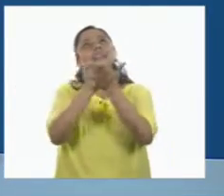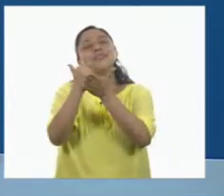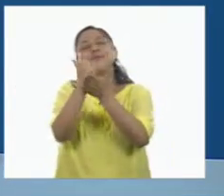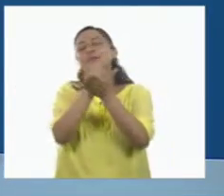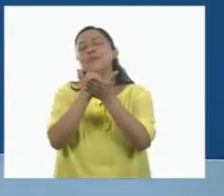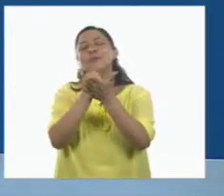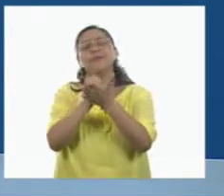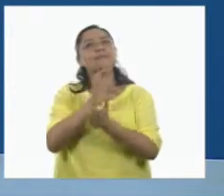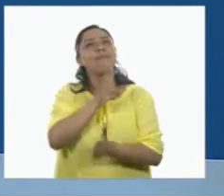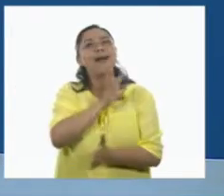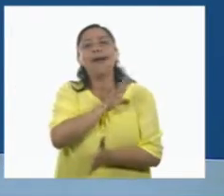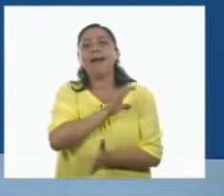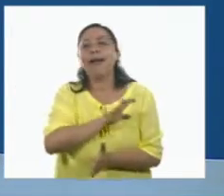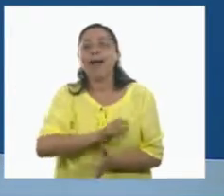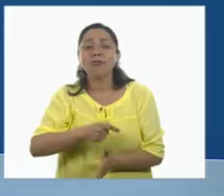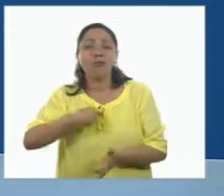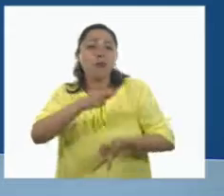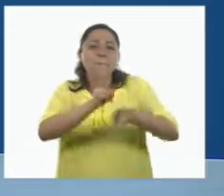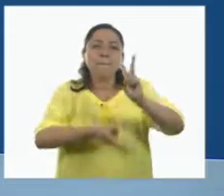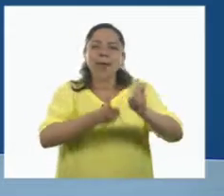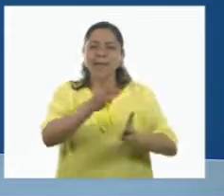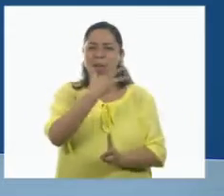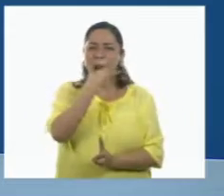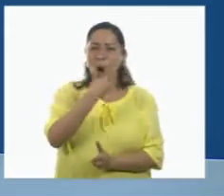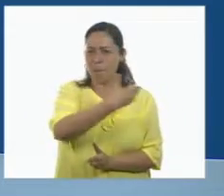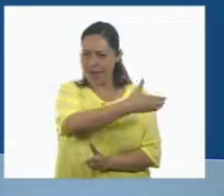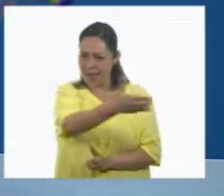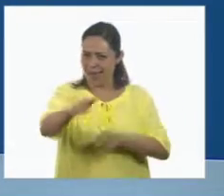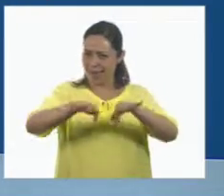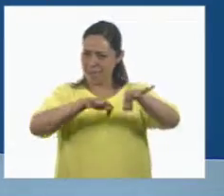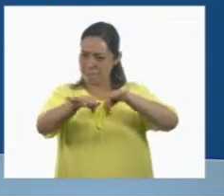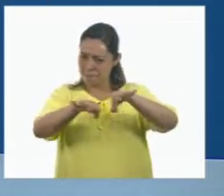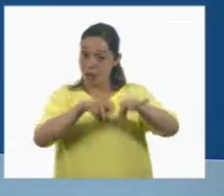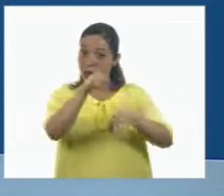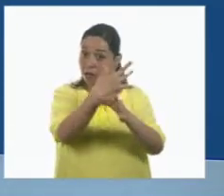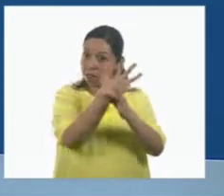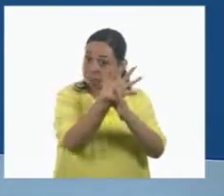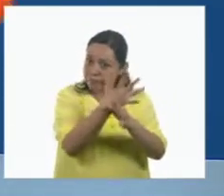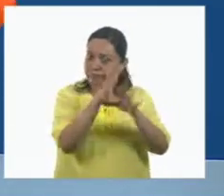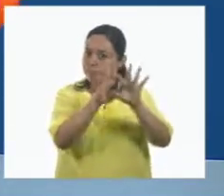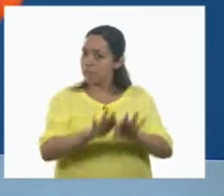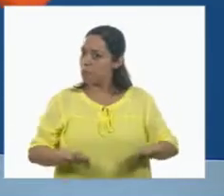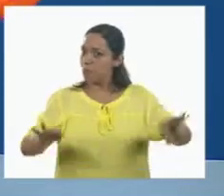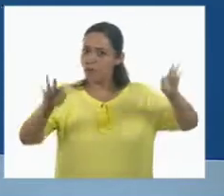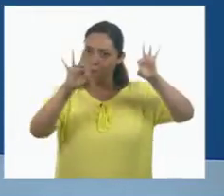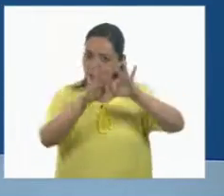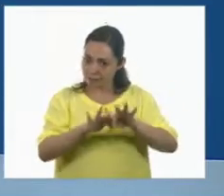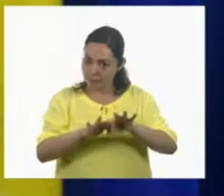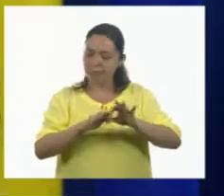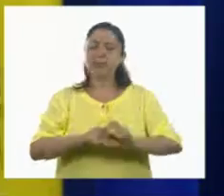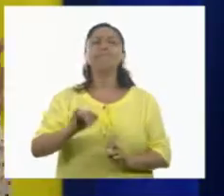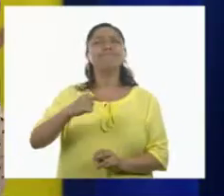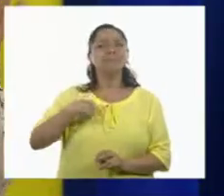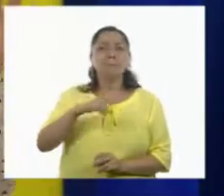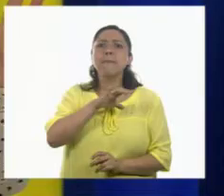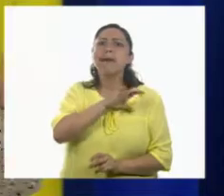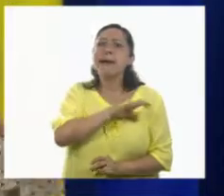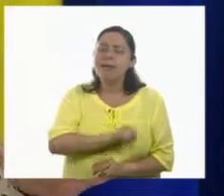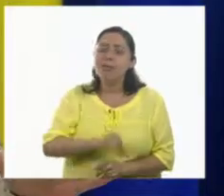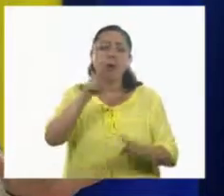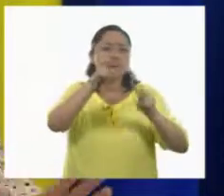Me encantó platicar con el campesino. Su testimonio fue muy importante. Ay, a mí me encantó ver